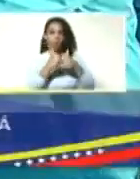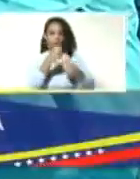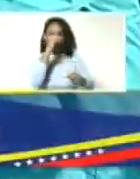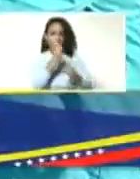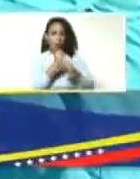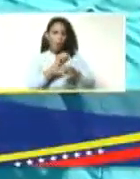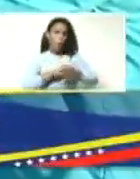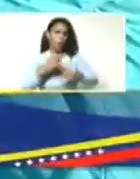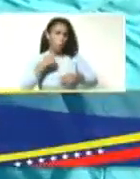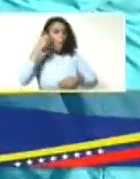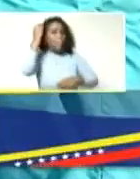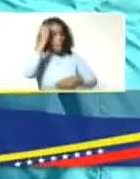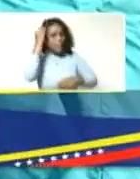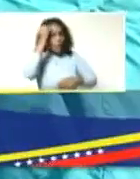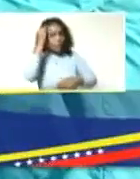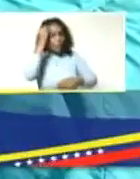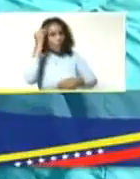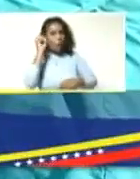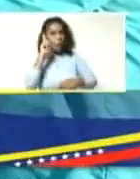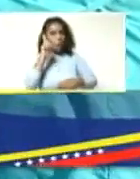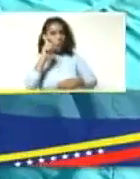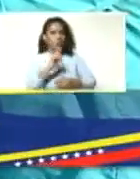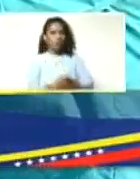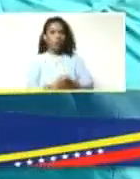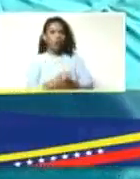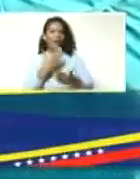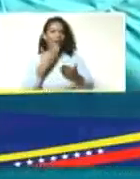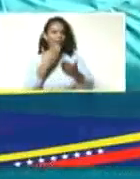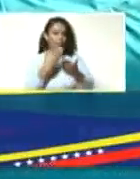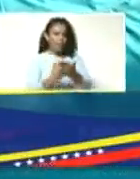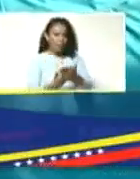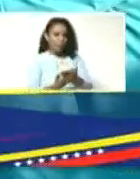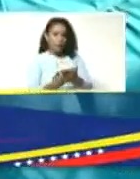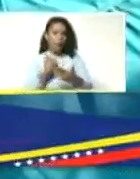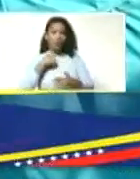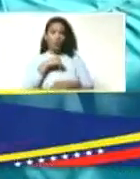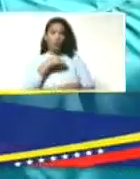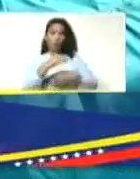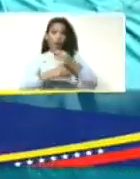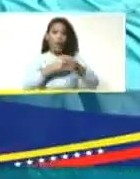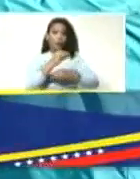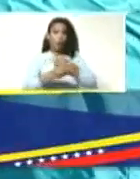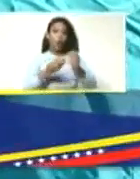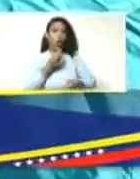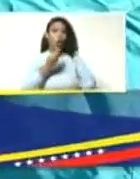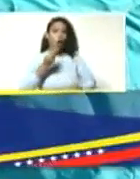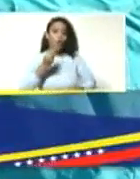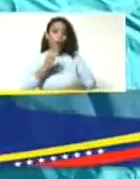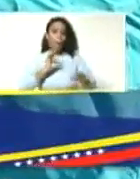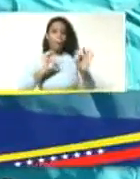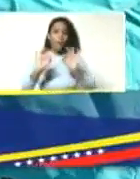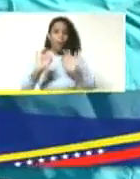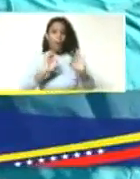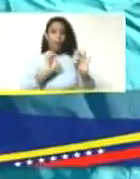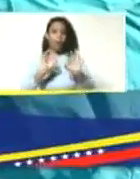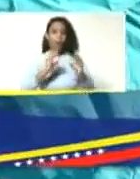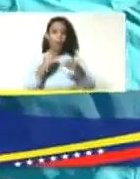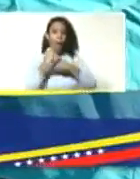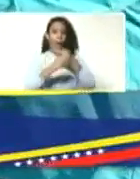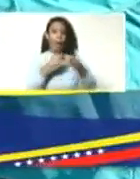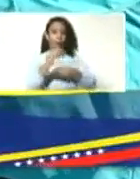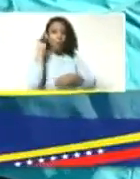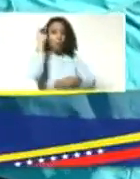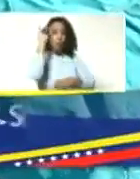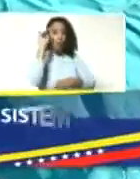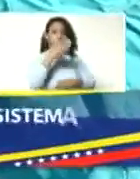porque creo que es un agradecimiento que nosotros hacemos también a los jóvenes que se preparan para darnos un futuro